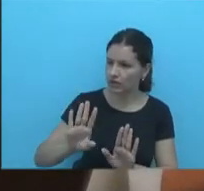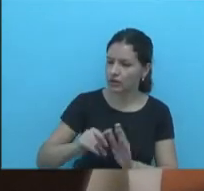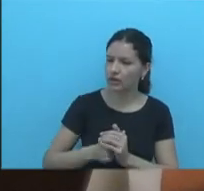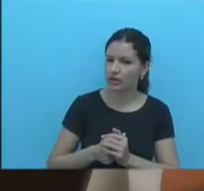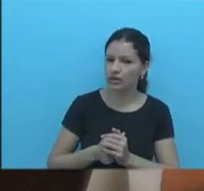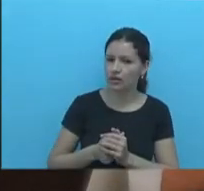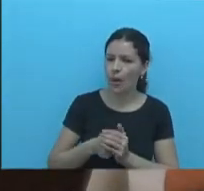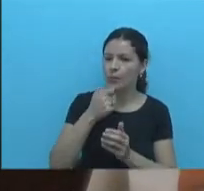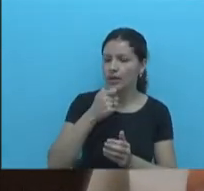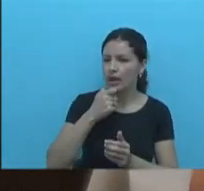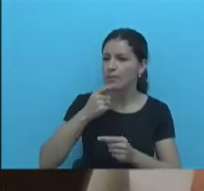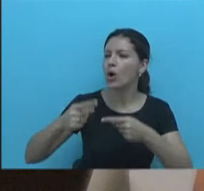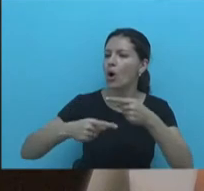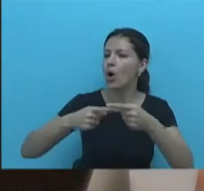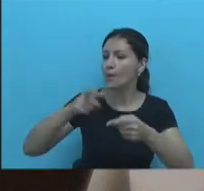sigue